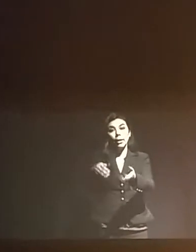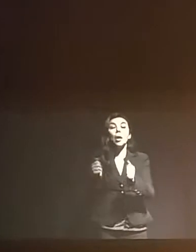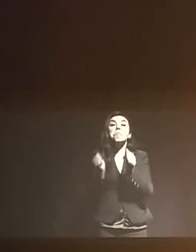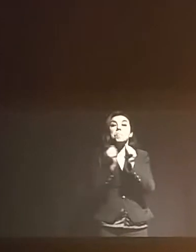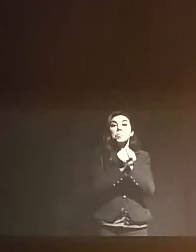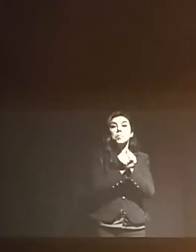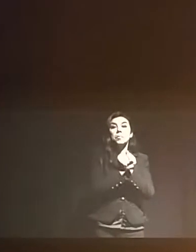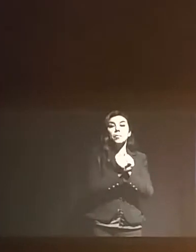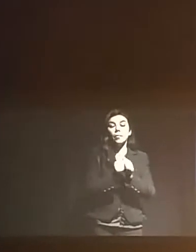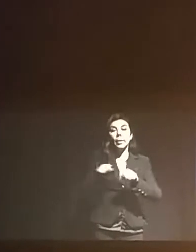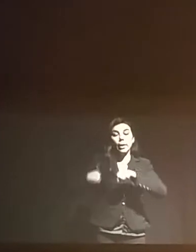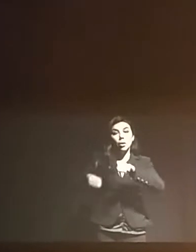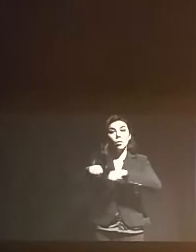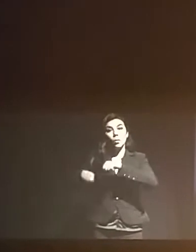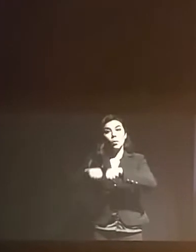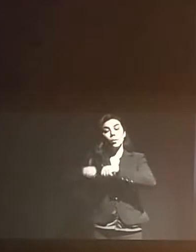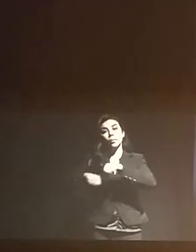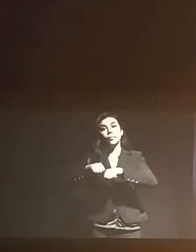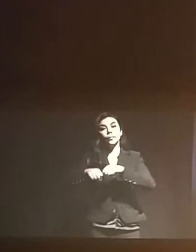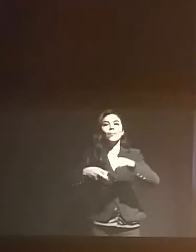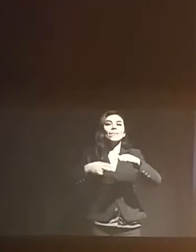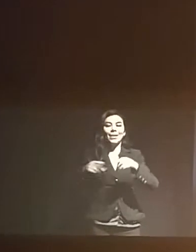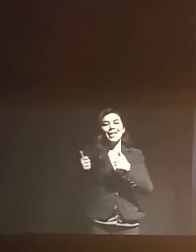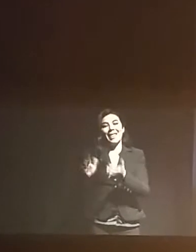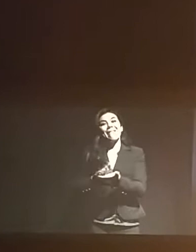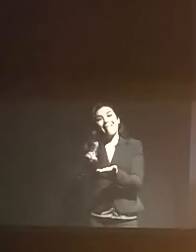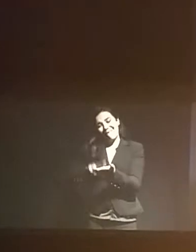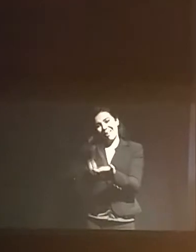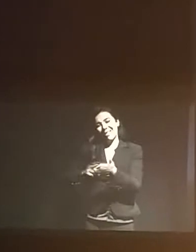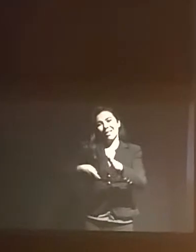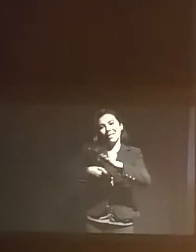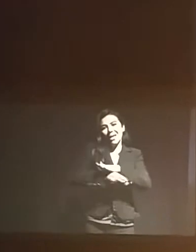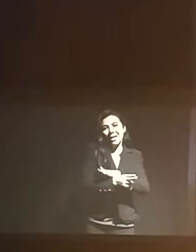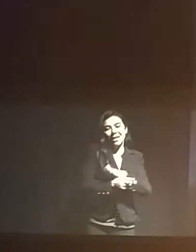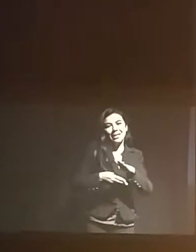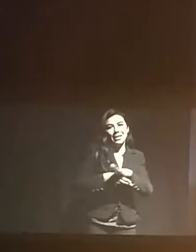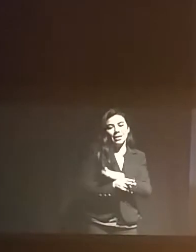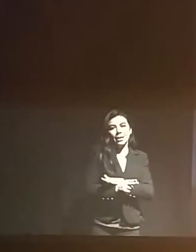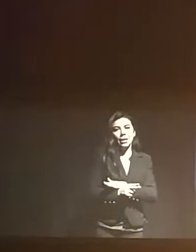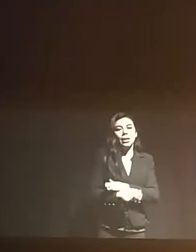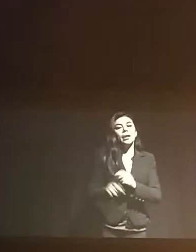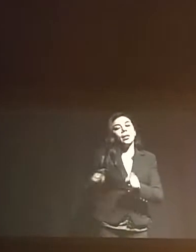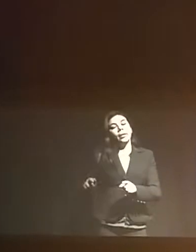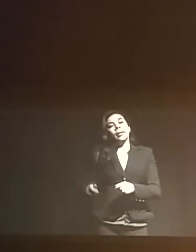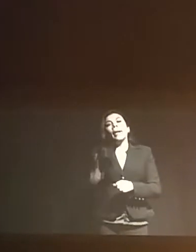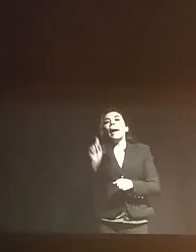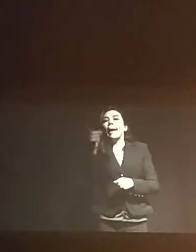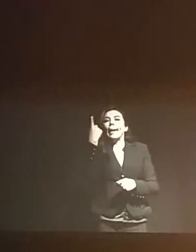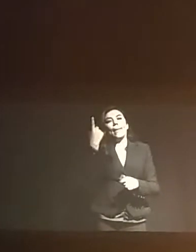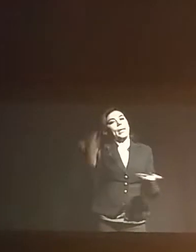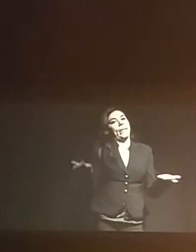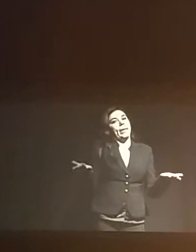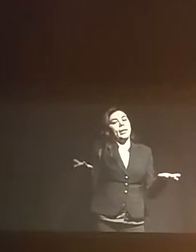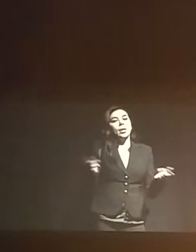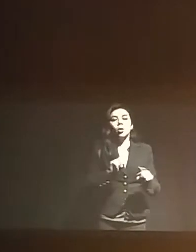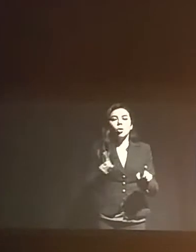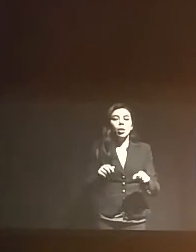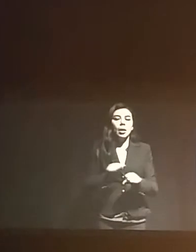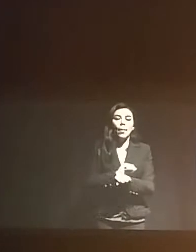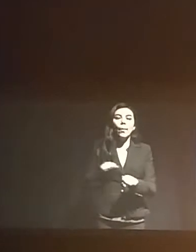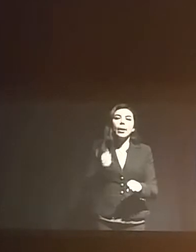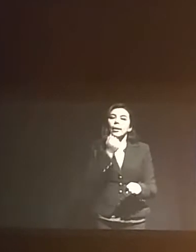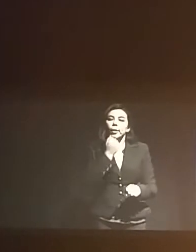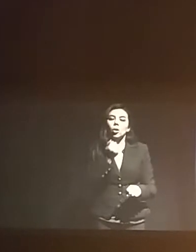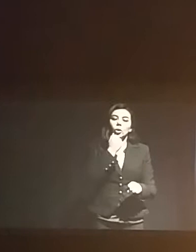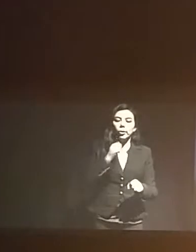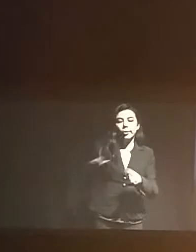acompañando las ciclovías sean rutas accesibles. Una sola intervención, porque picar 3-4 veces, primero corro el poste, después le hago la ciclovía, después